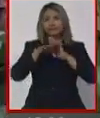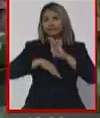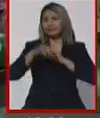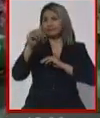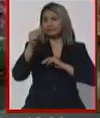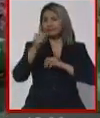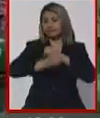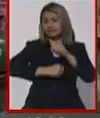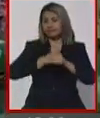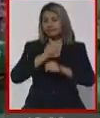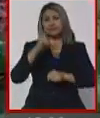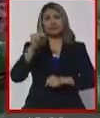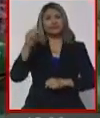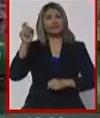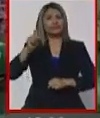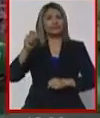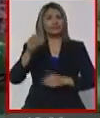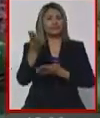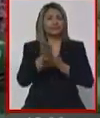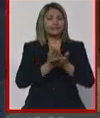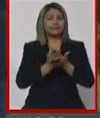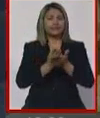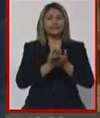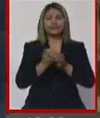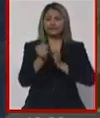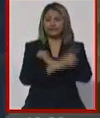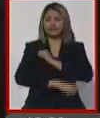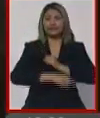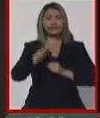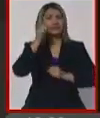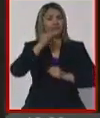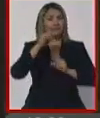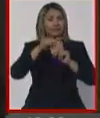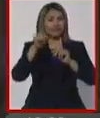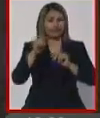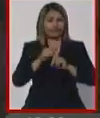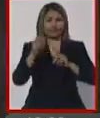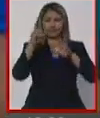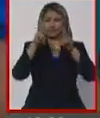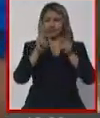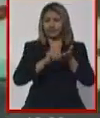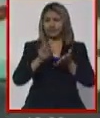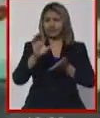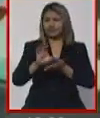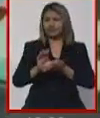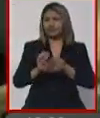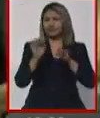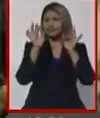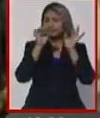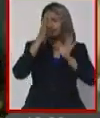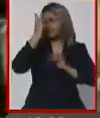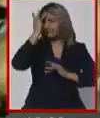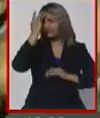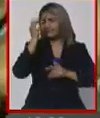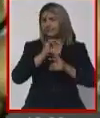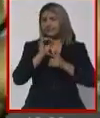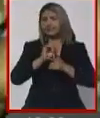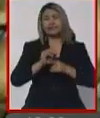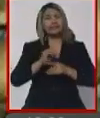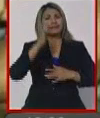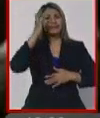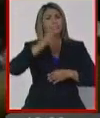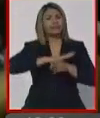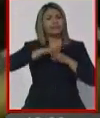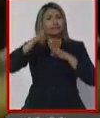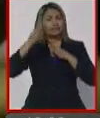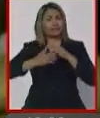10 años sin que sea necesario que cubran parte de la condena, mujeres en gestación, personas con discapacidad grave o muy grave, con enfermedad